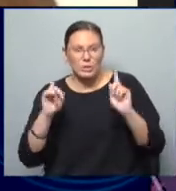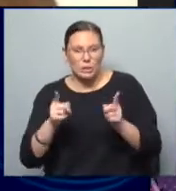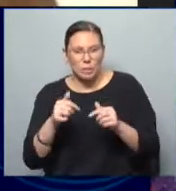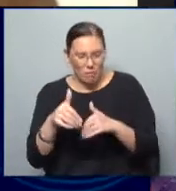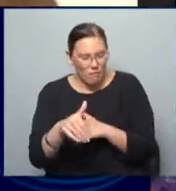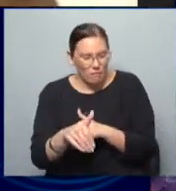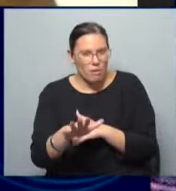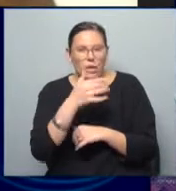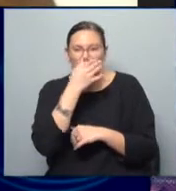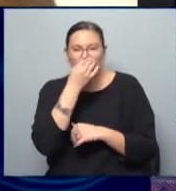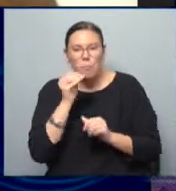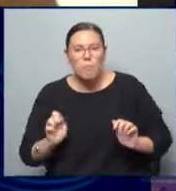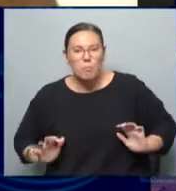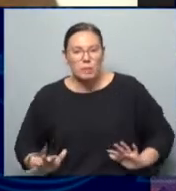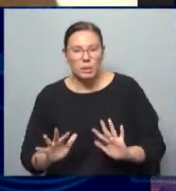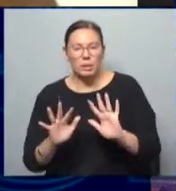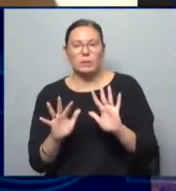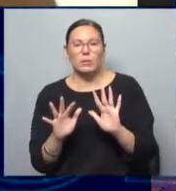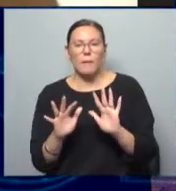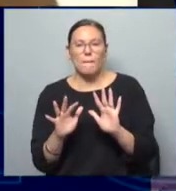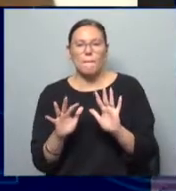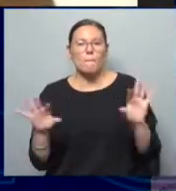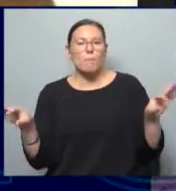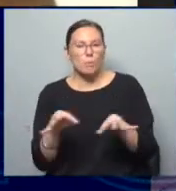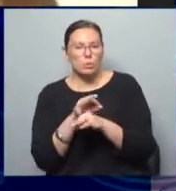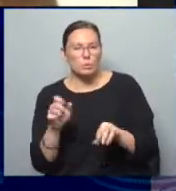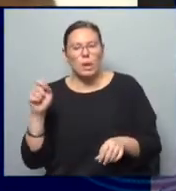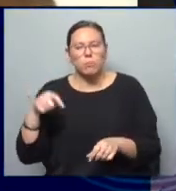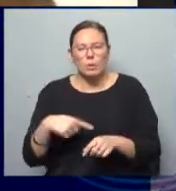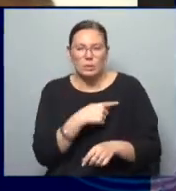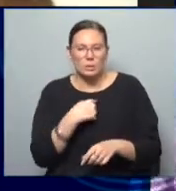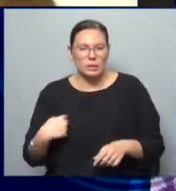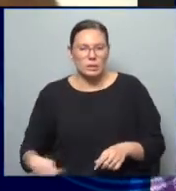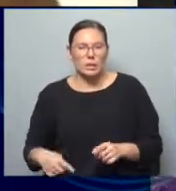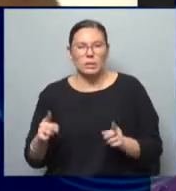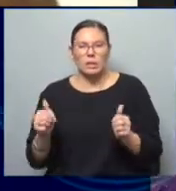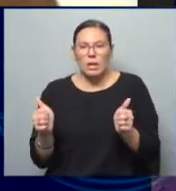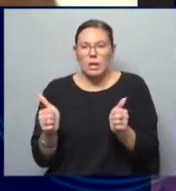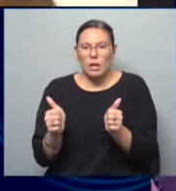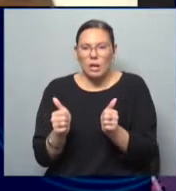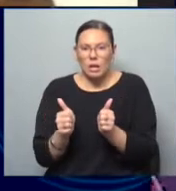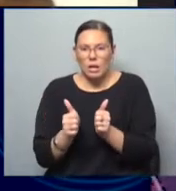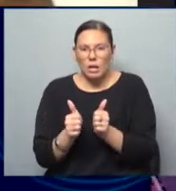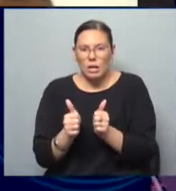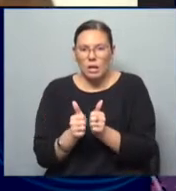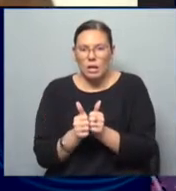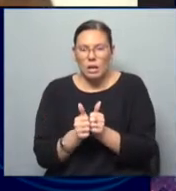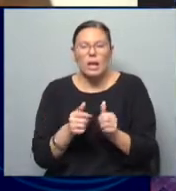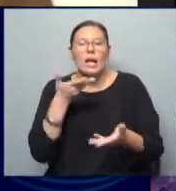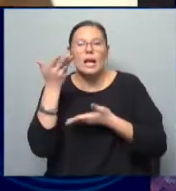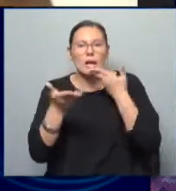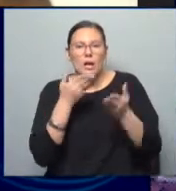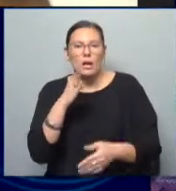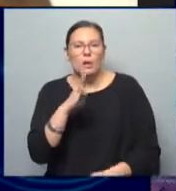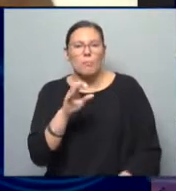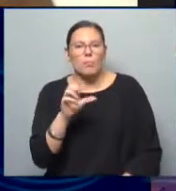curso, desde, no sé, desde música tradicional china hasta estar con Hansong, que es el vocalista de